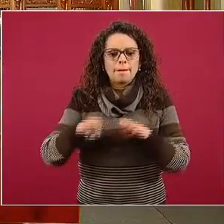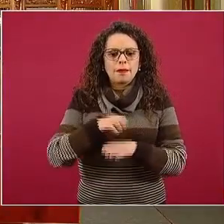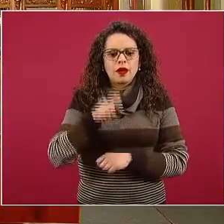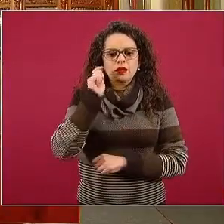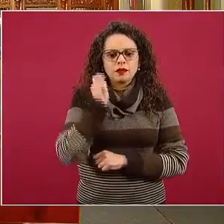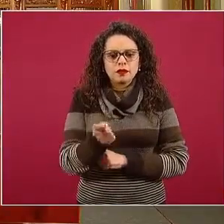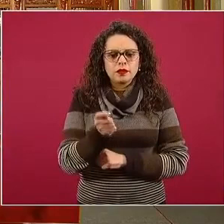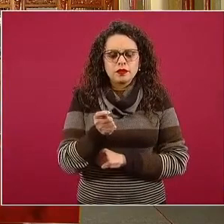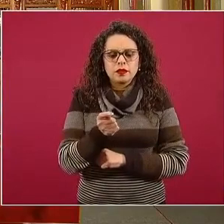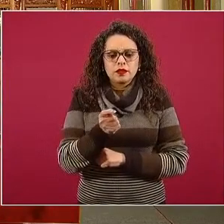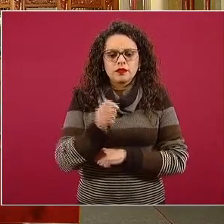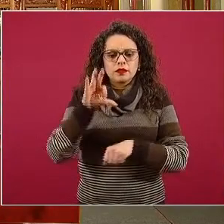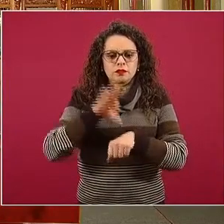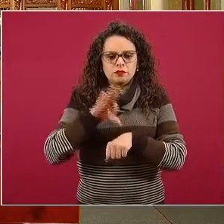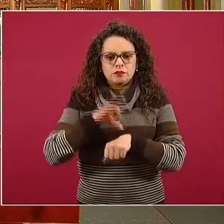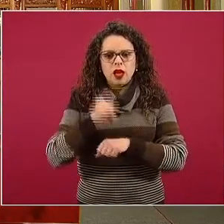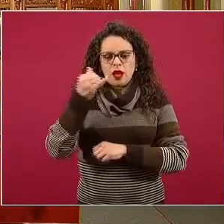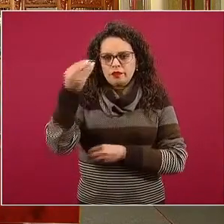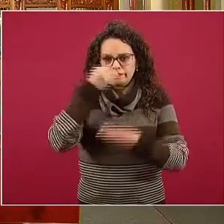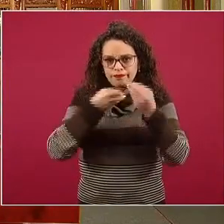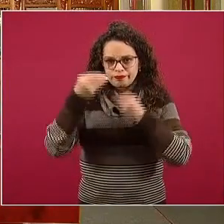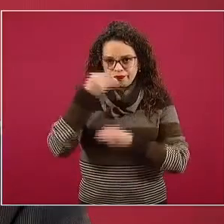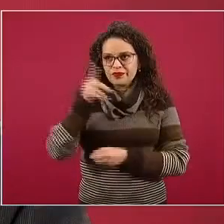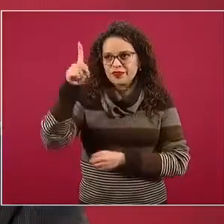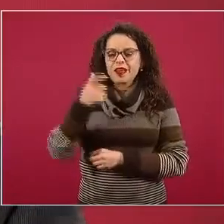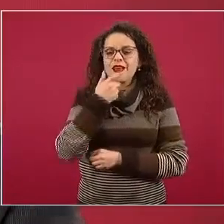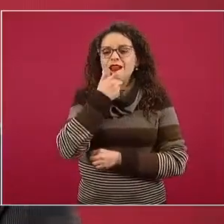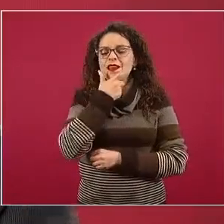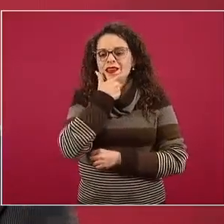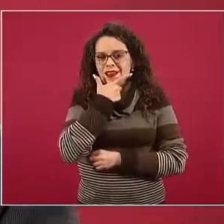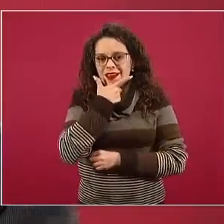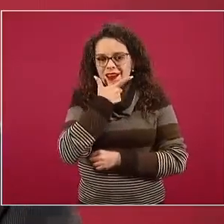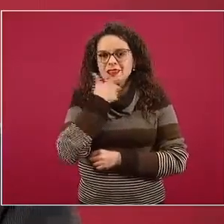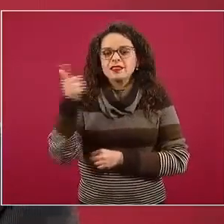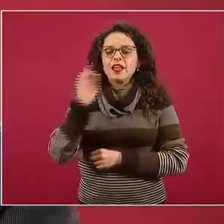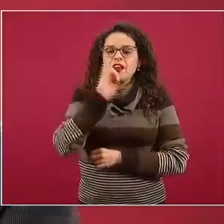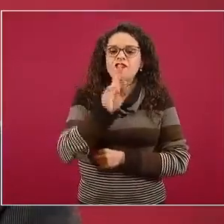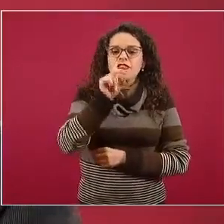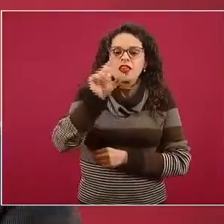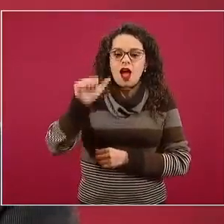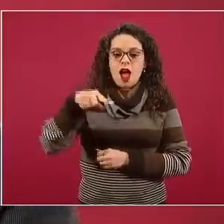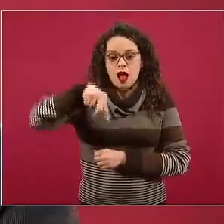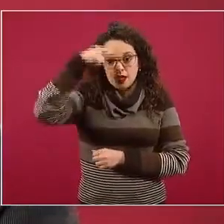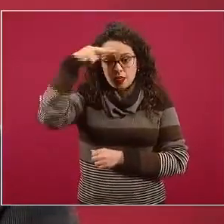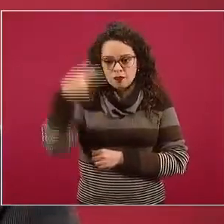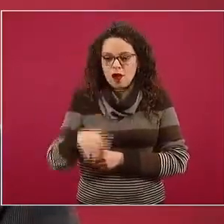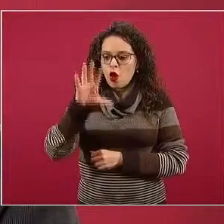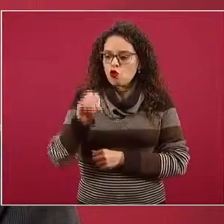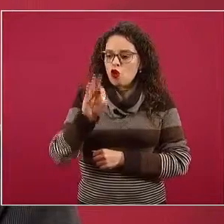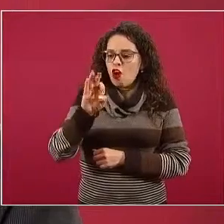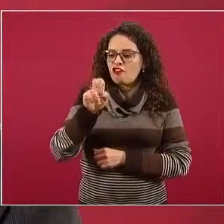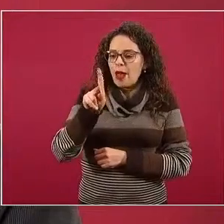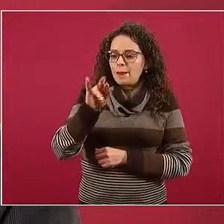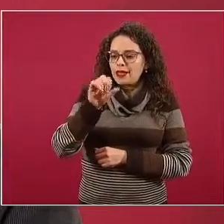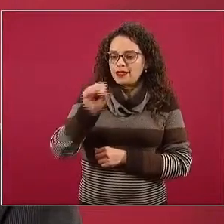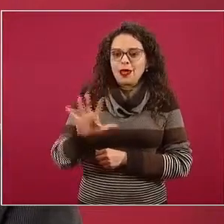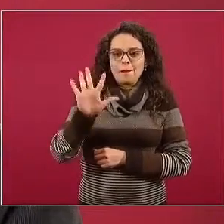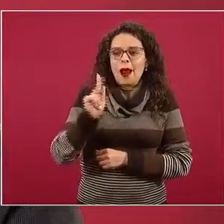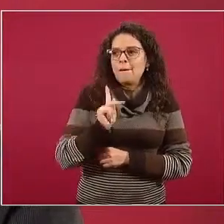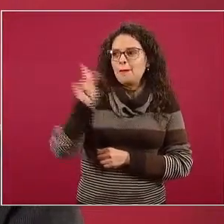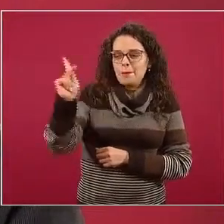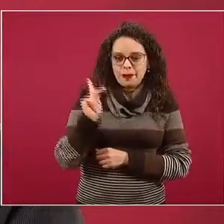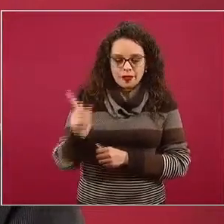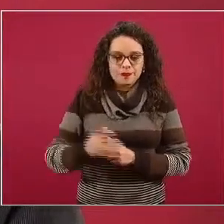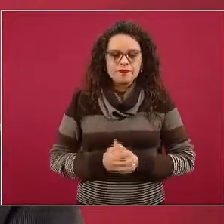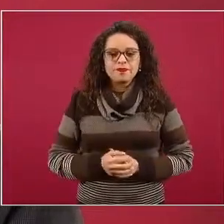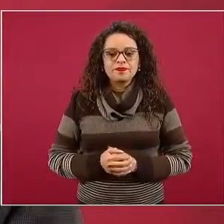Alimentos de Estados Unidos, FDA por sus siglas en inglés, es el equivalente en México, es el COFEPRIS, es el equivalente de FDA en este